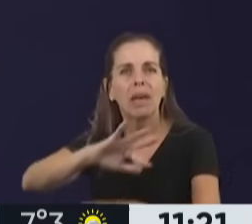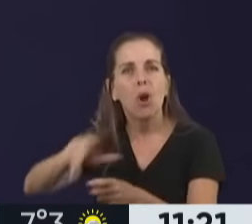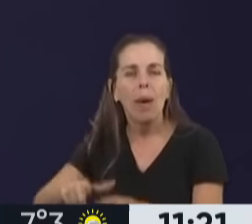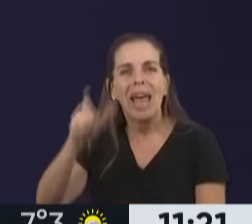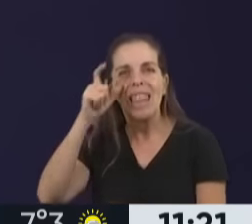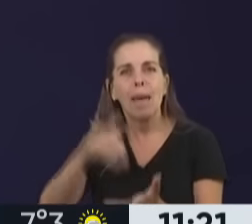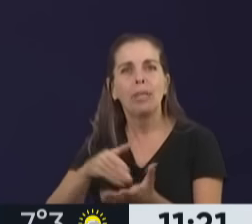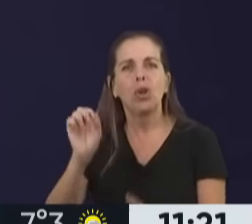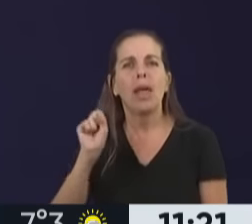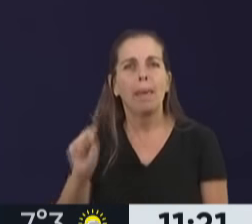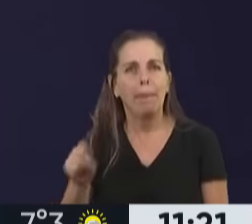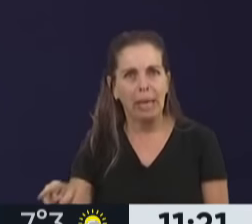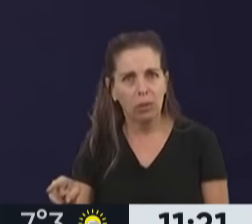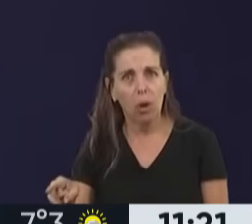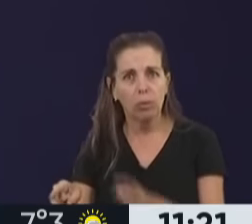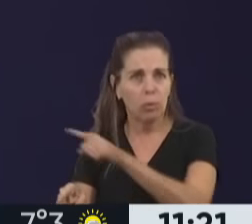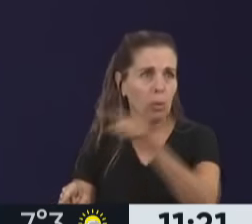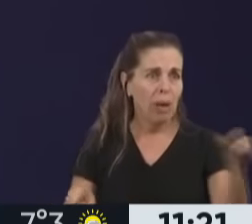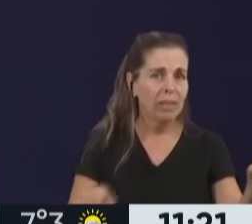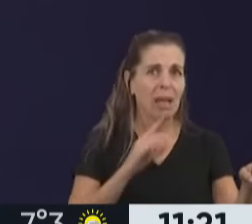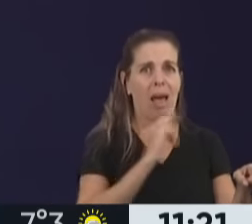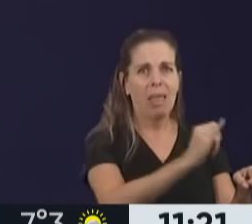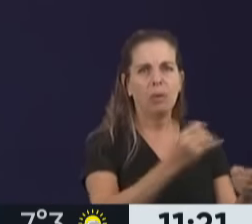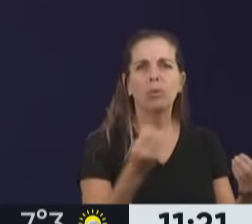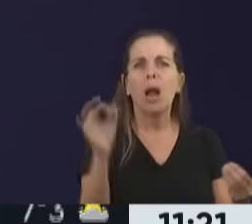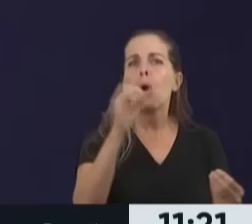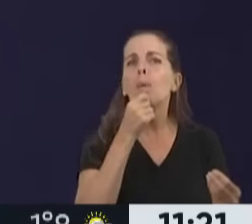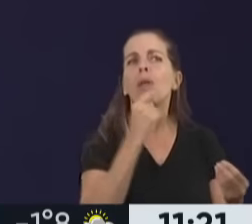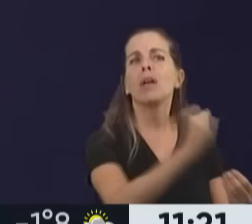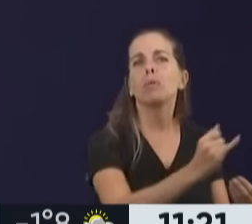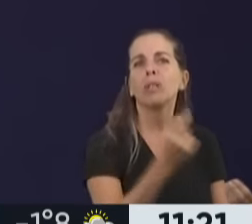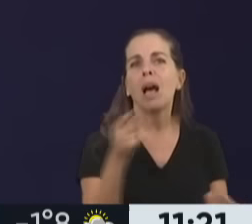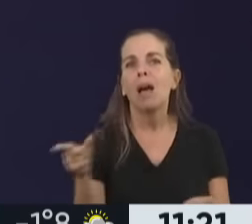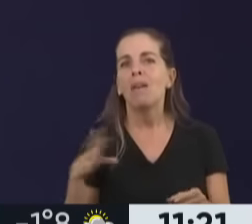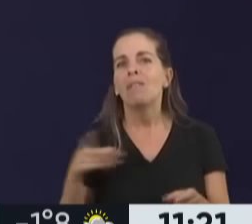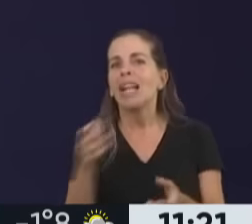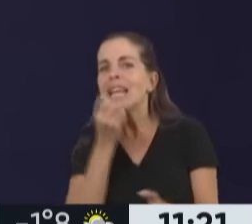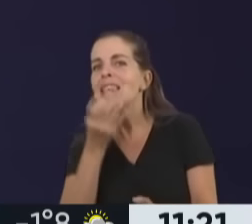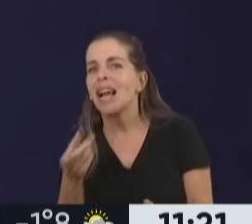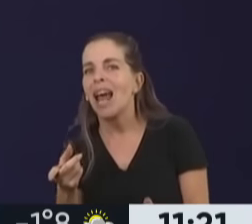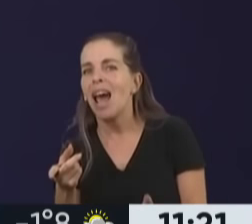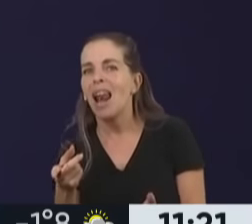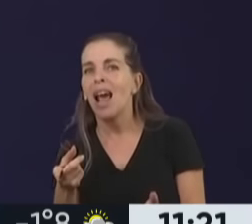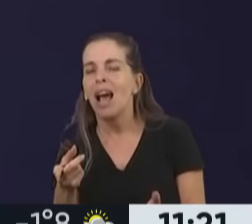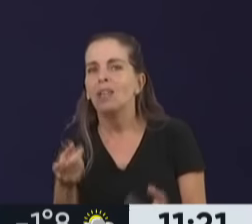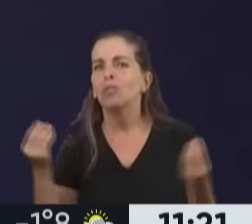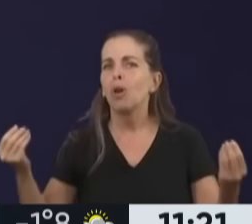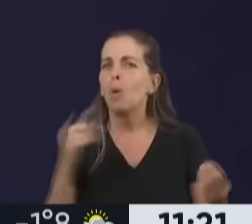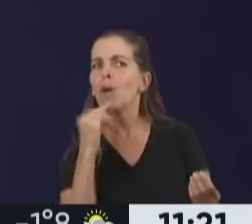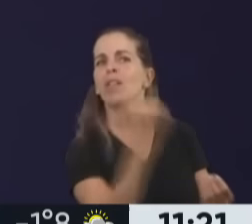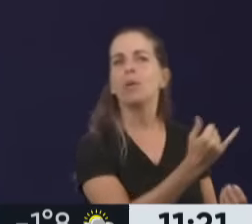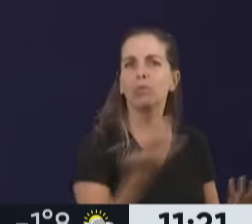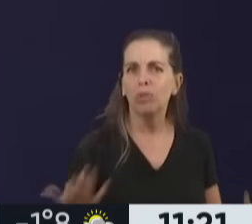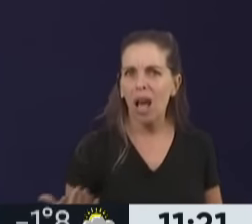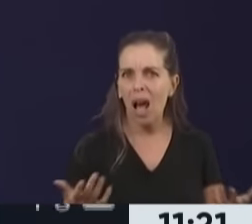Qué interesante que tenga que ir a declararlos no y pagar impuestos entonces vos decís bueno esa persona está obligada a pagar impuestos por lo que te roba